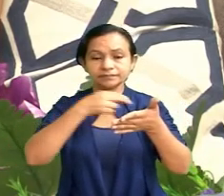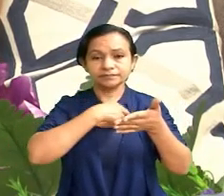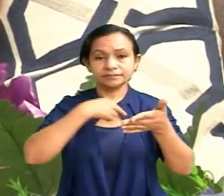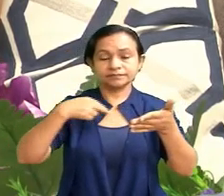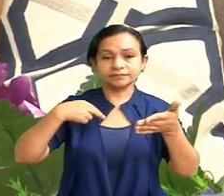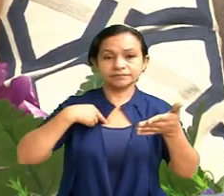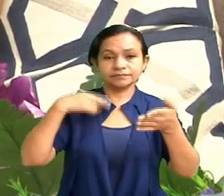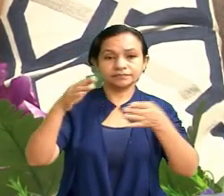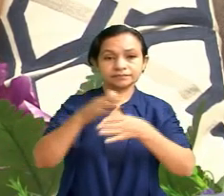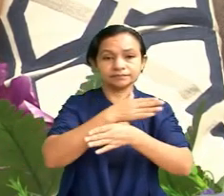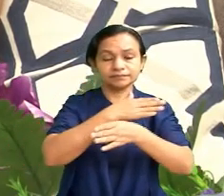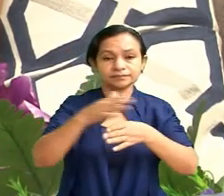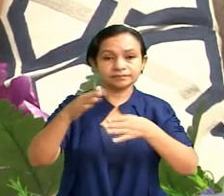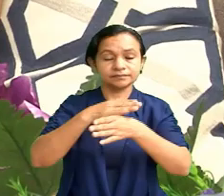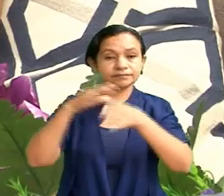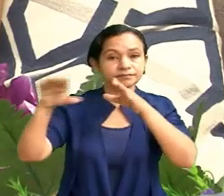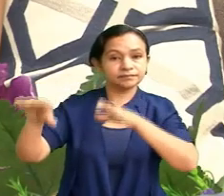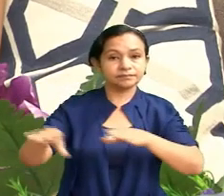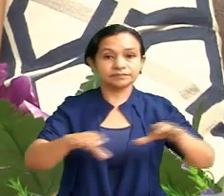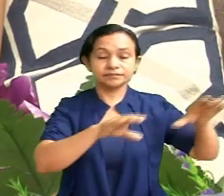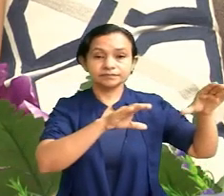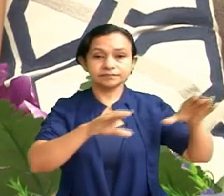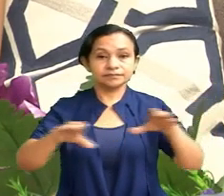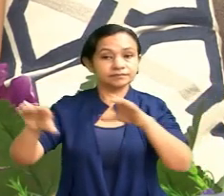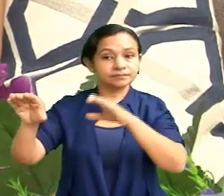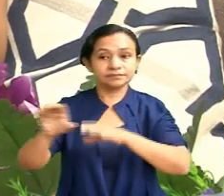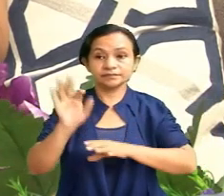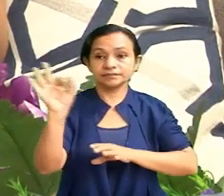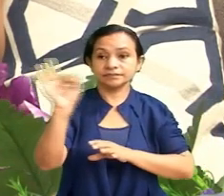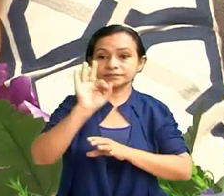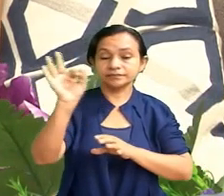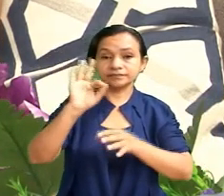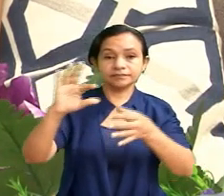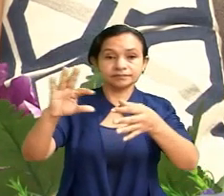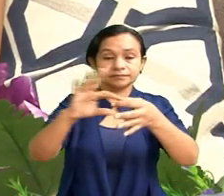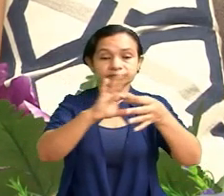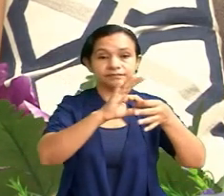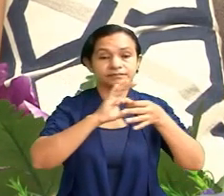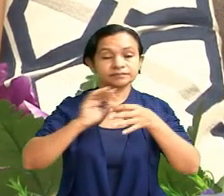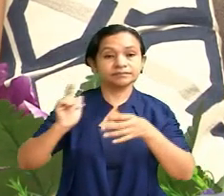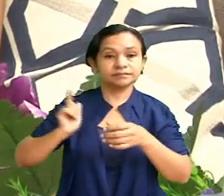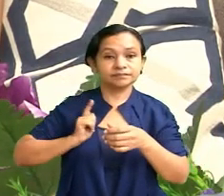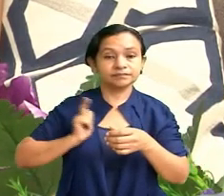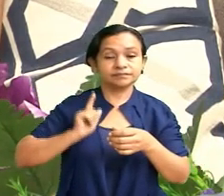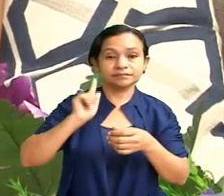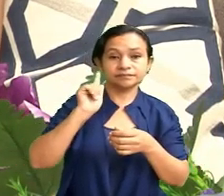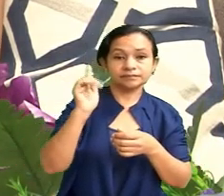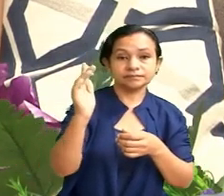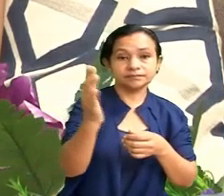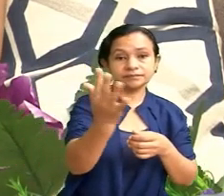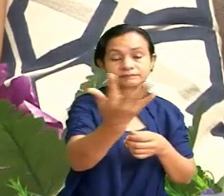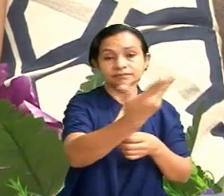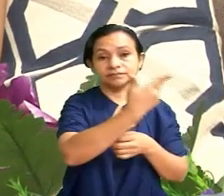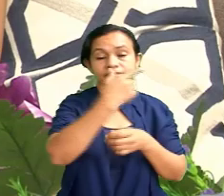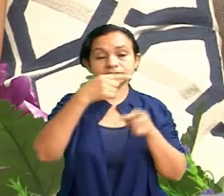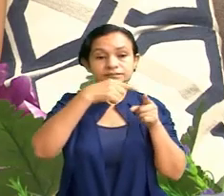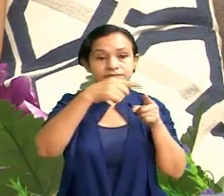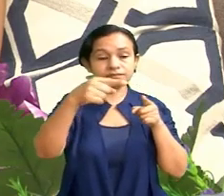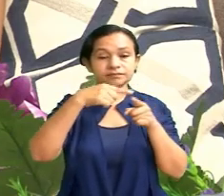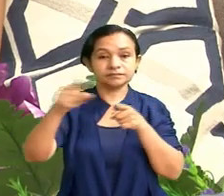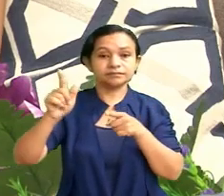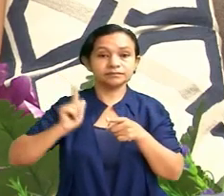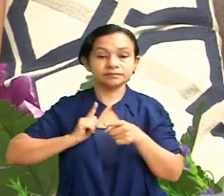programan eventos verdad de manera articulada para garantizar que todos los municipios cuenten con